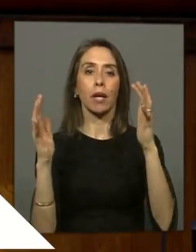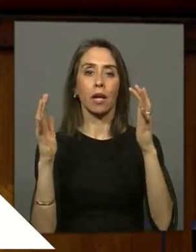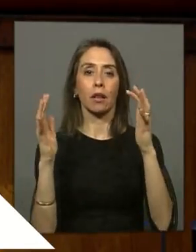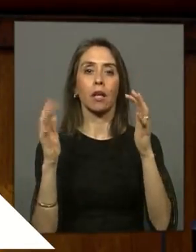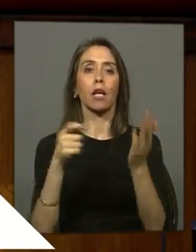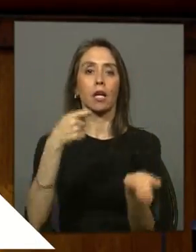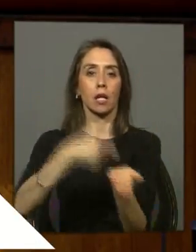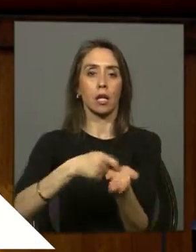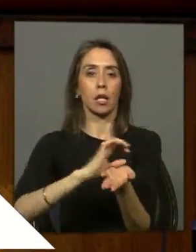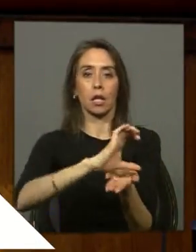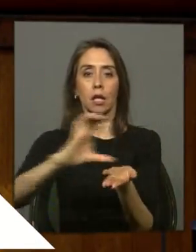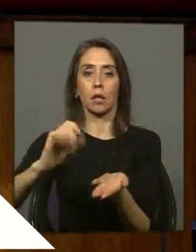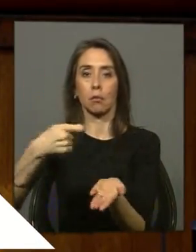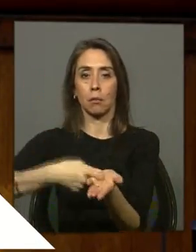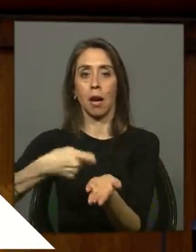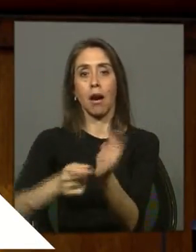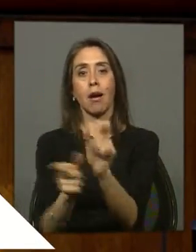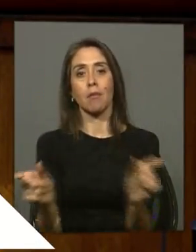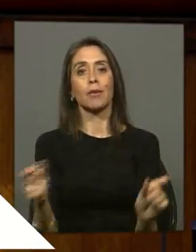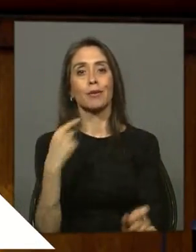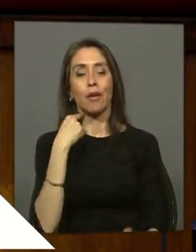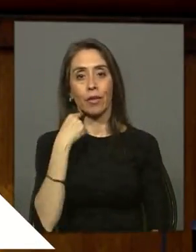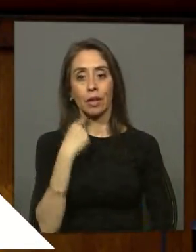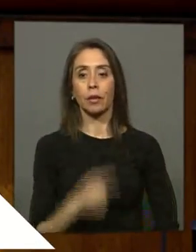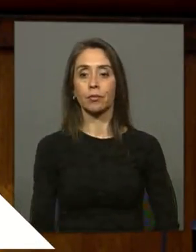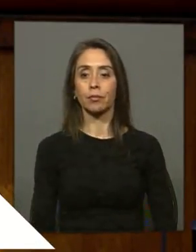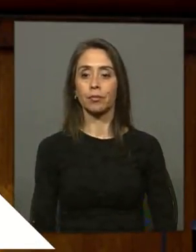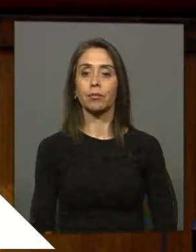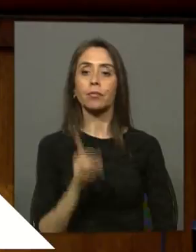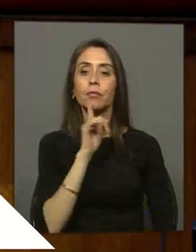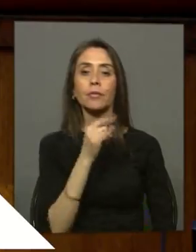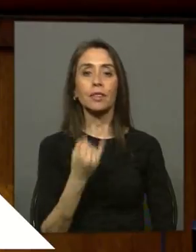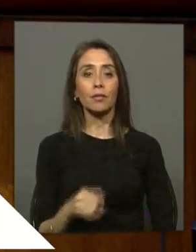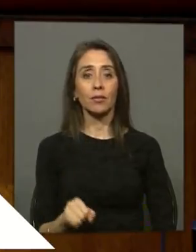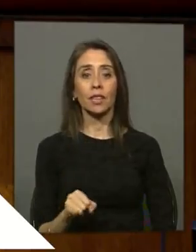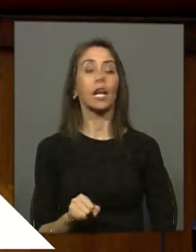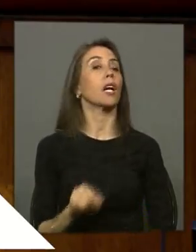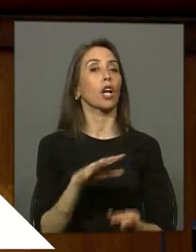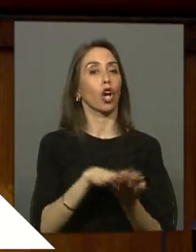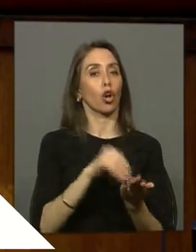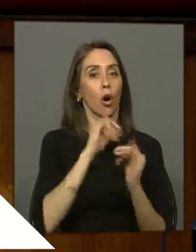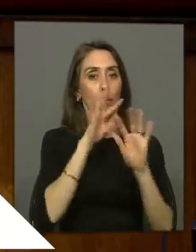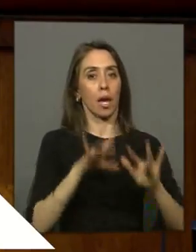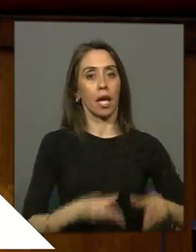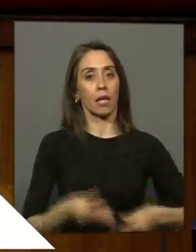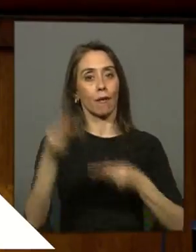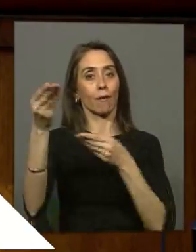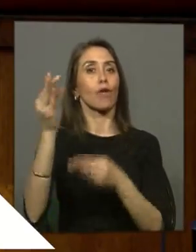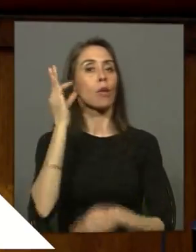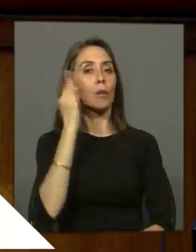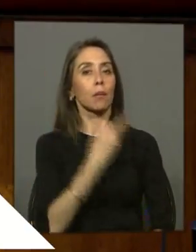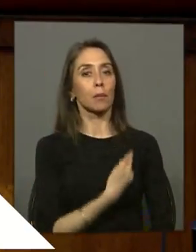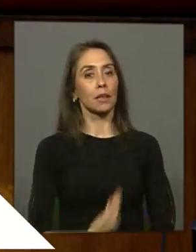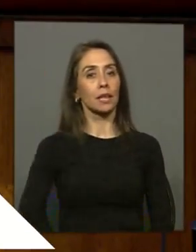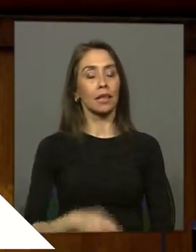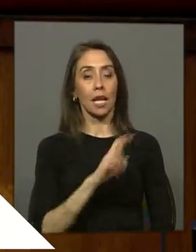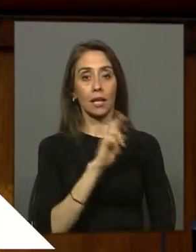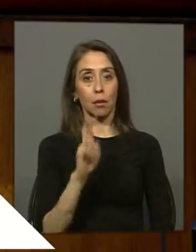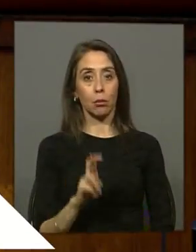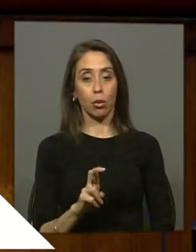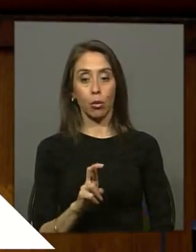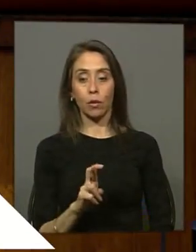indemnizar a los afectados finalmente y sin perjuicio de enviar una copia del informe a su excelencia la presidenta de la república